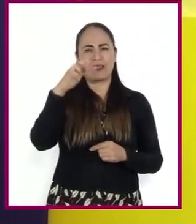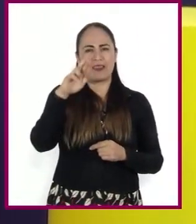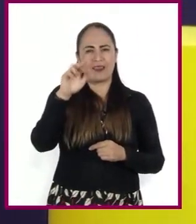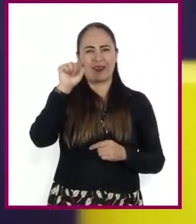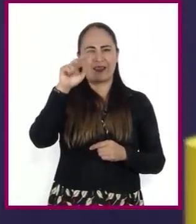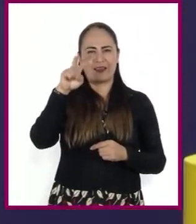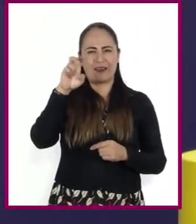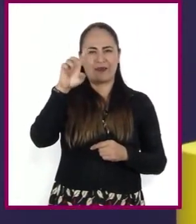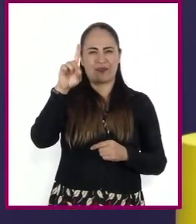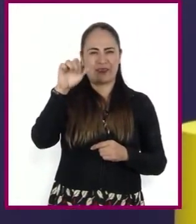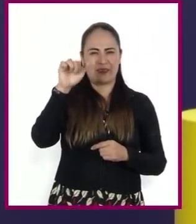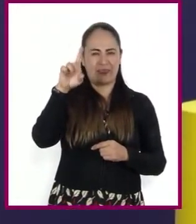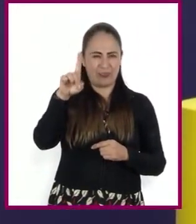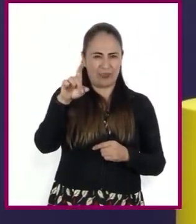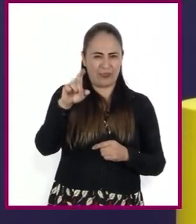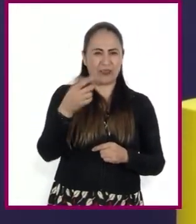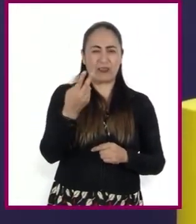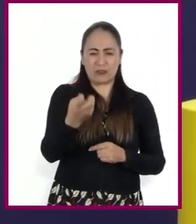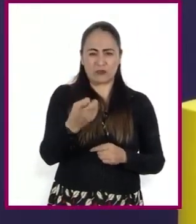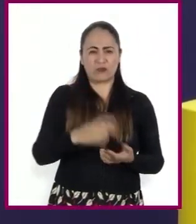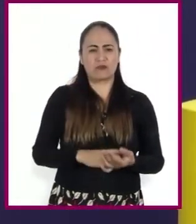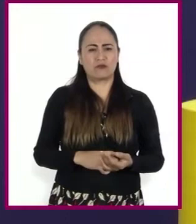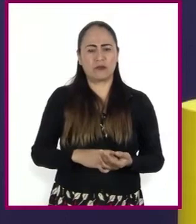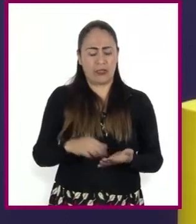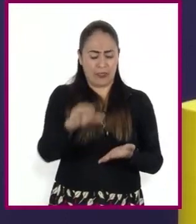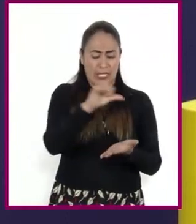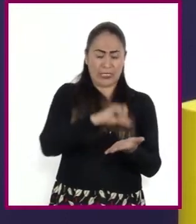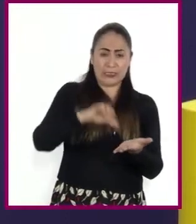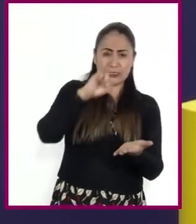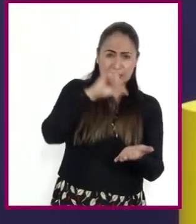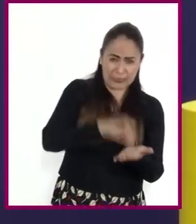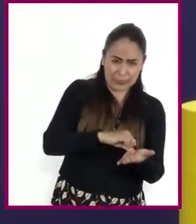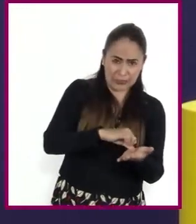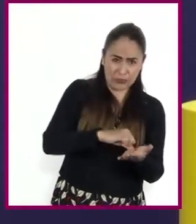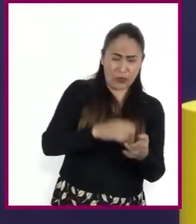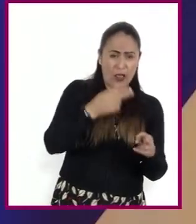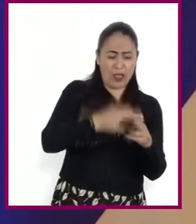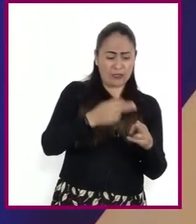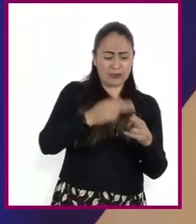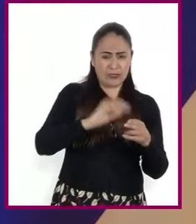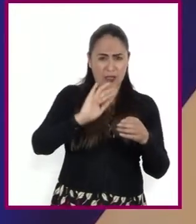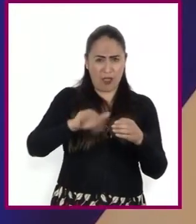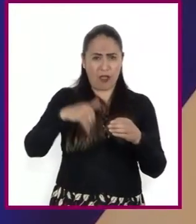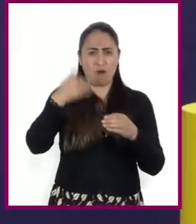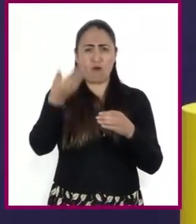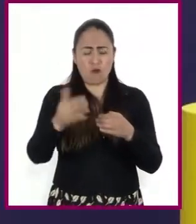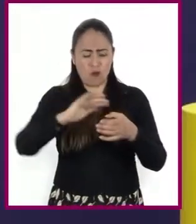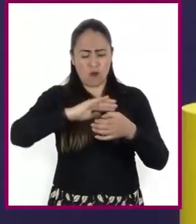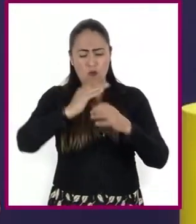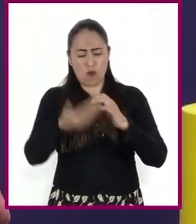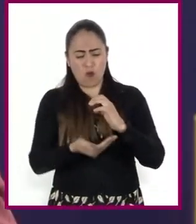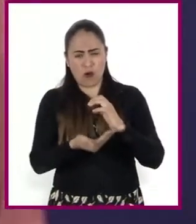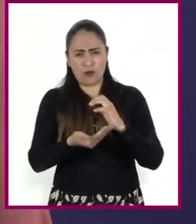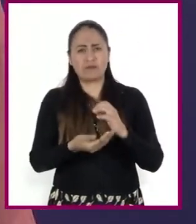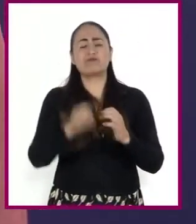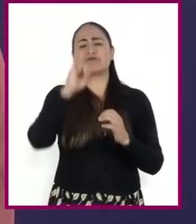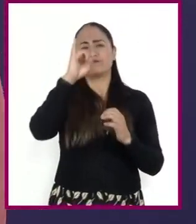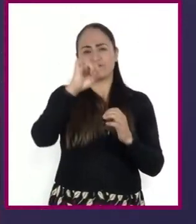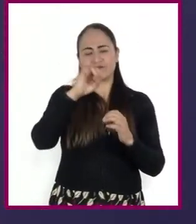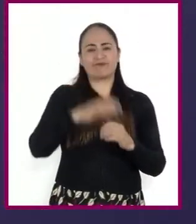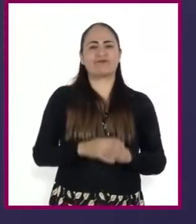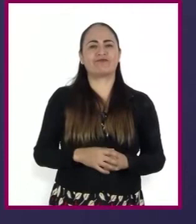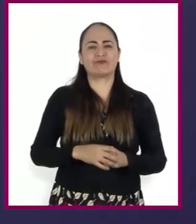astro debemos tomar la distancia del centro de este hasta su corteza. Así es. Entonces, como